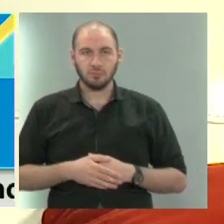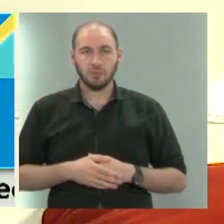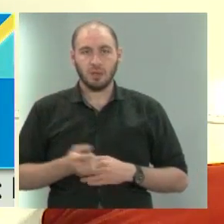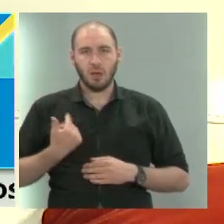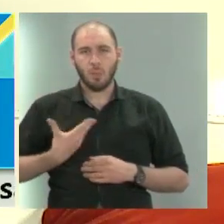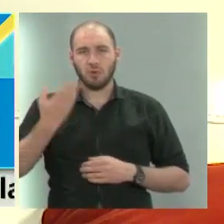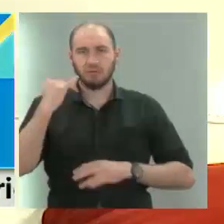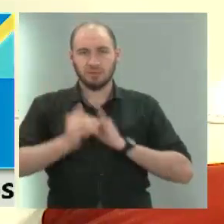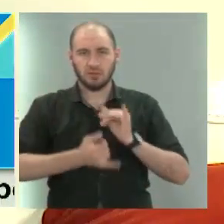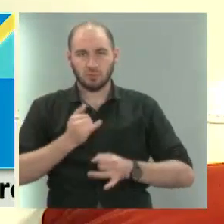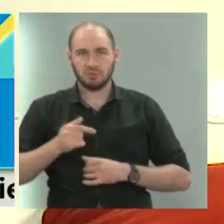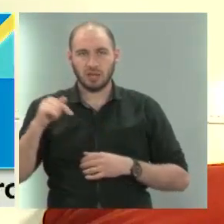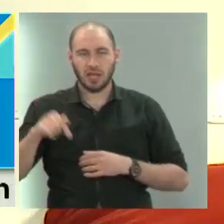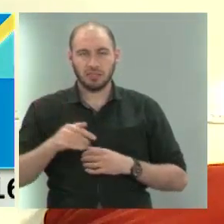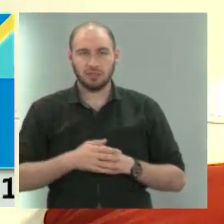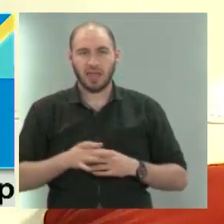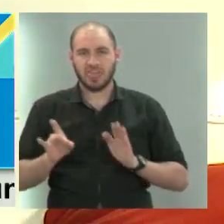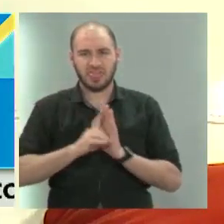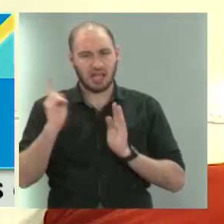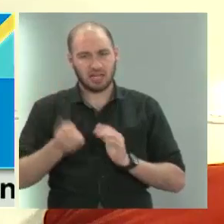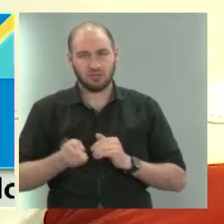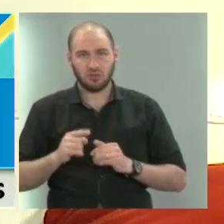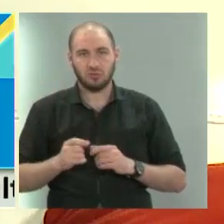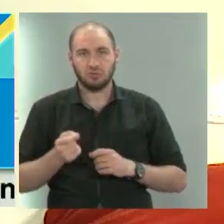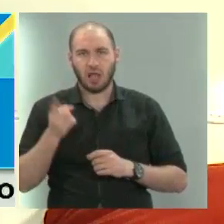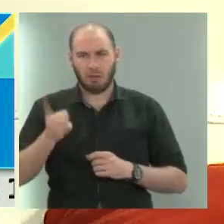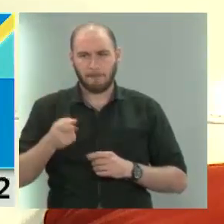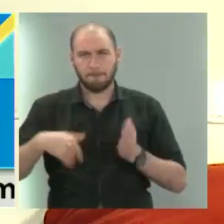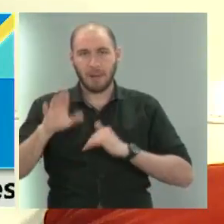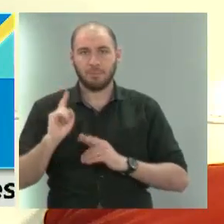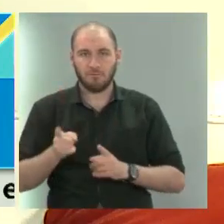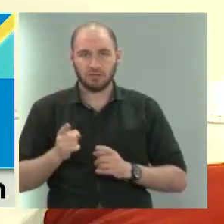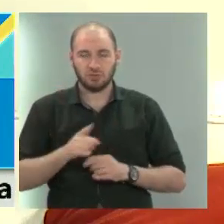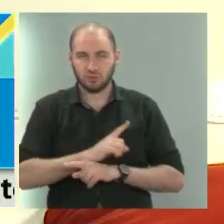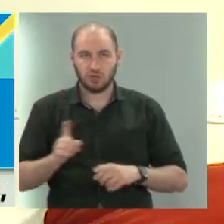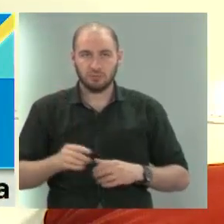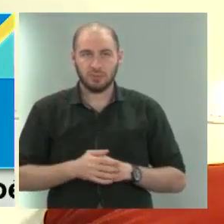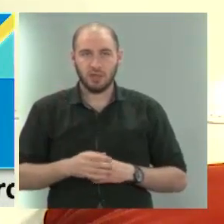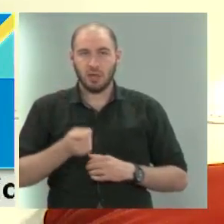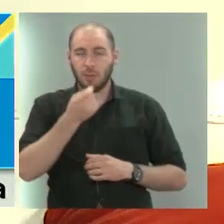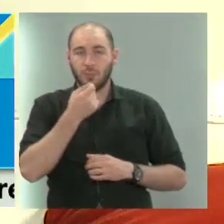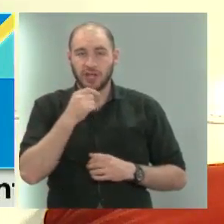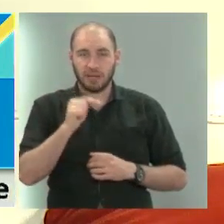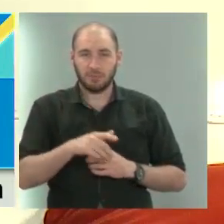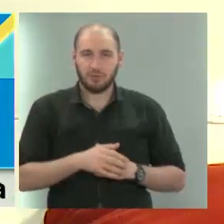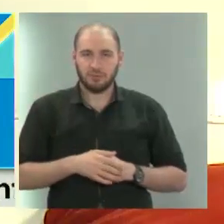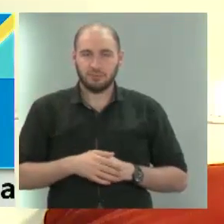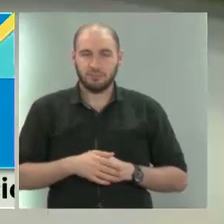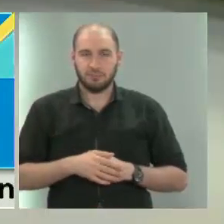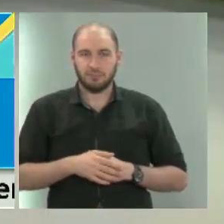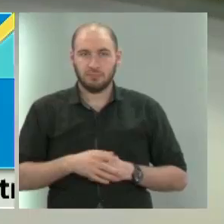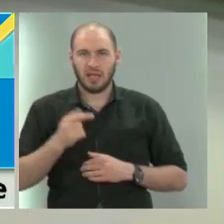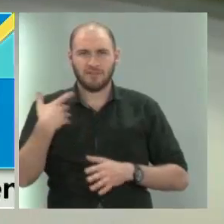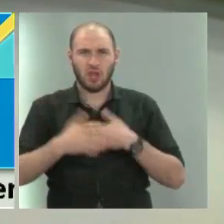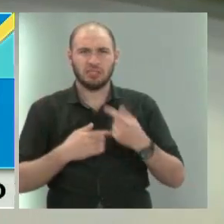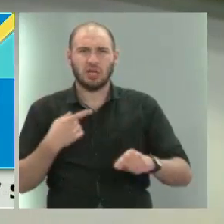dicho muchas veces, no se gana con un decreto, ¿no?, darle más autoridad al docente por decreto, en el caso sobre todo que han aparecido estos, ¿no?, de